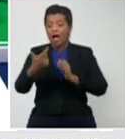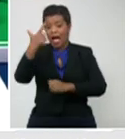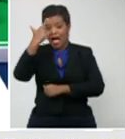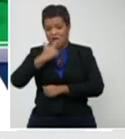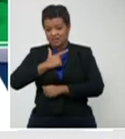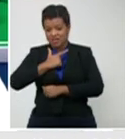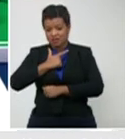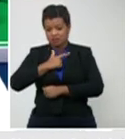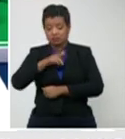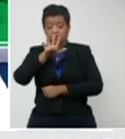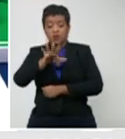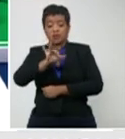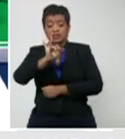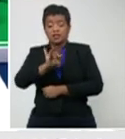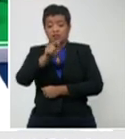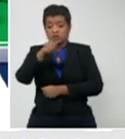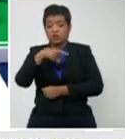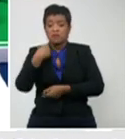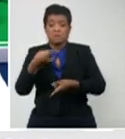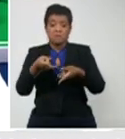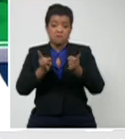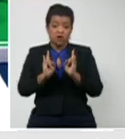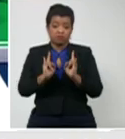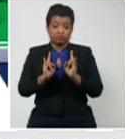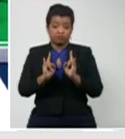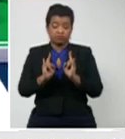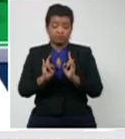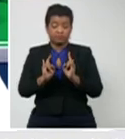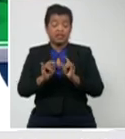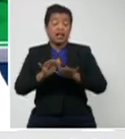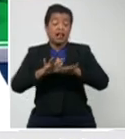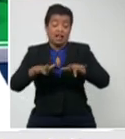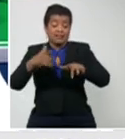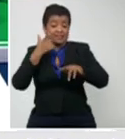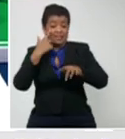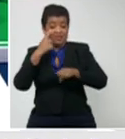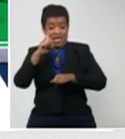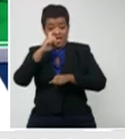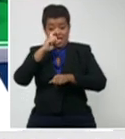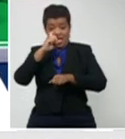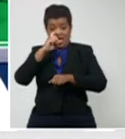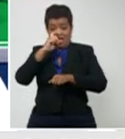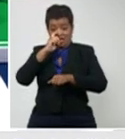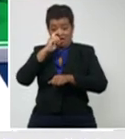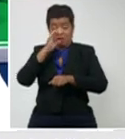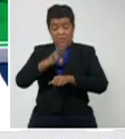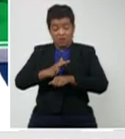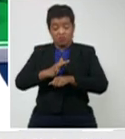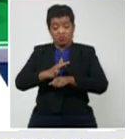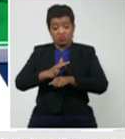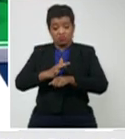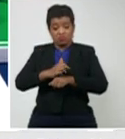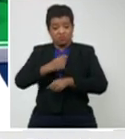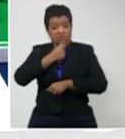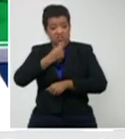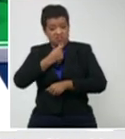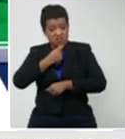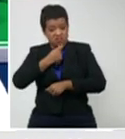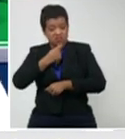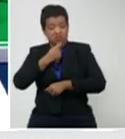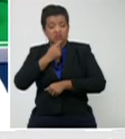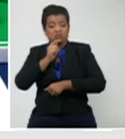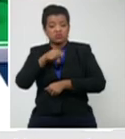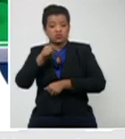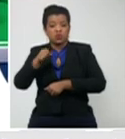57 fallecidos, claro, con una tasa de letalidad extremadamente elevada, porque fueron